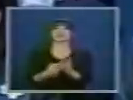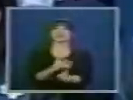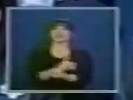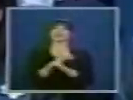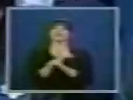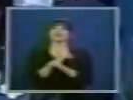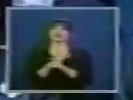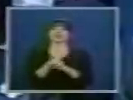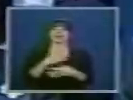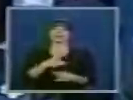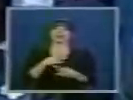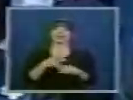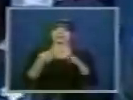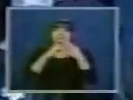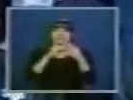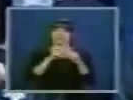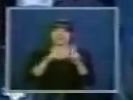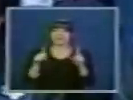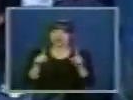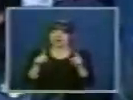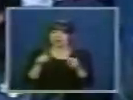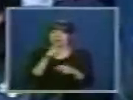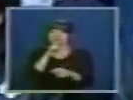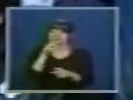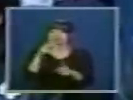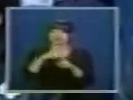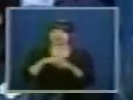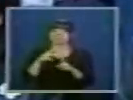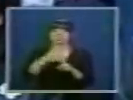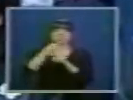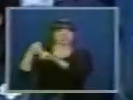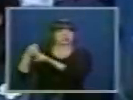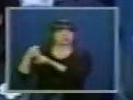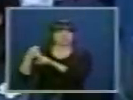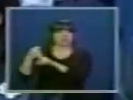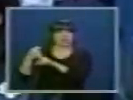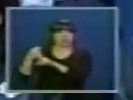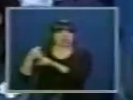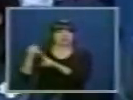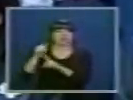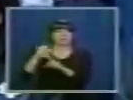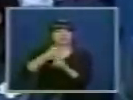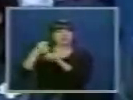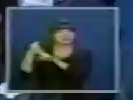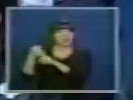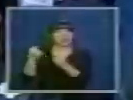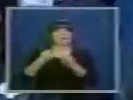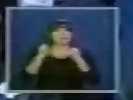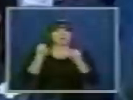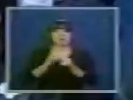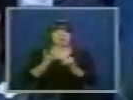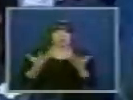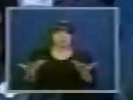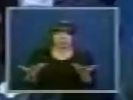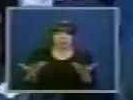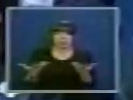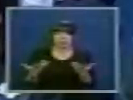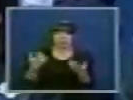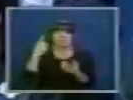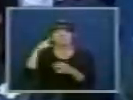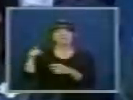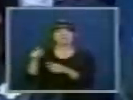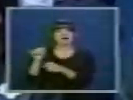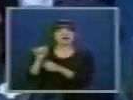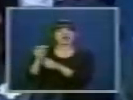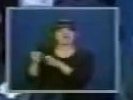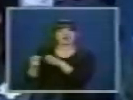general, pero en la práctica lo han secuestrado y han secuestrado los poderes públicos para